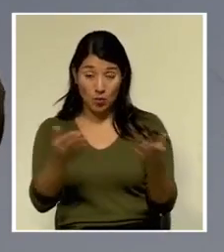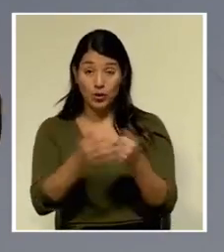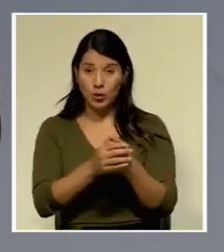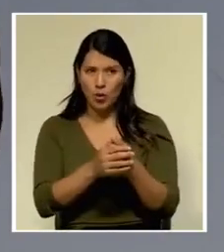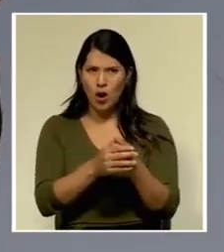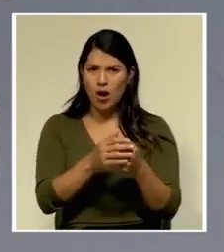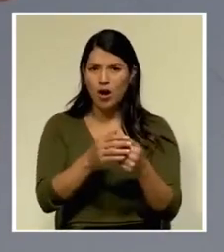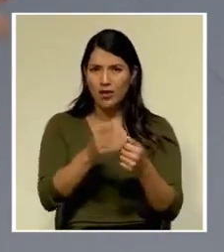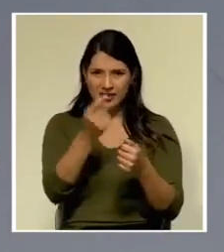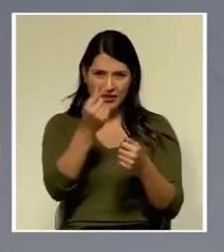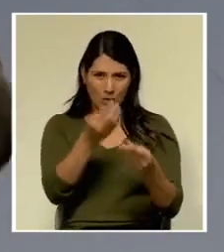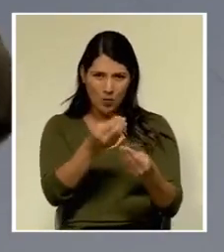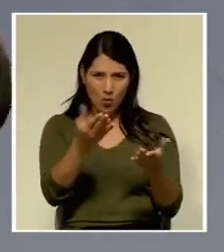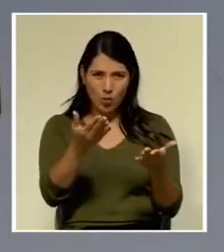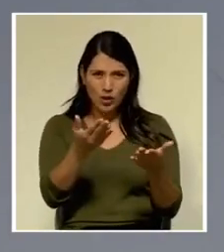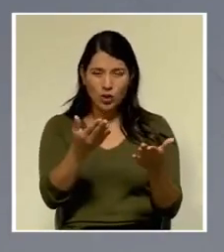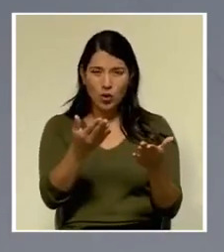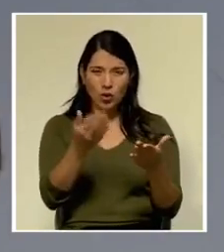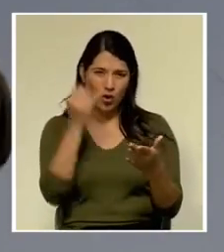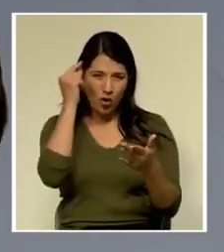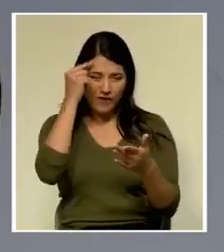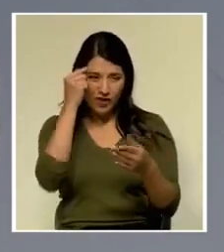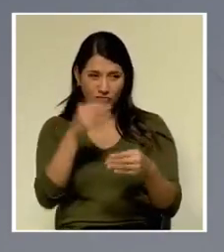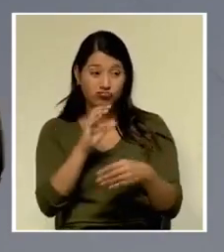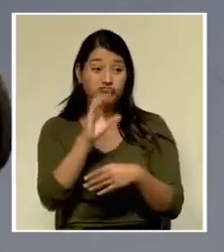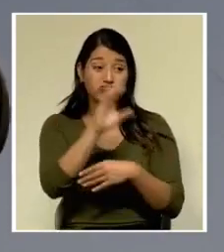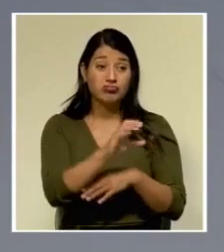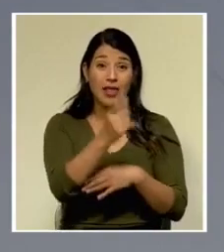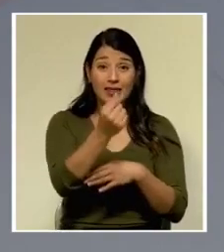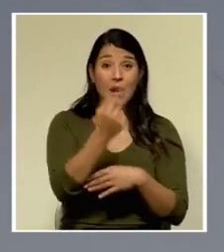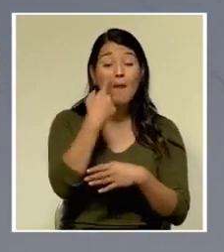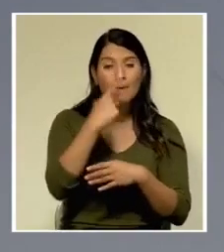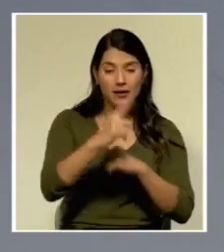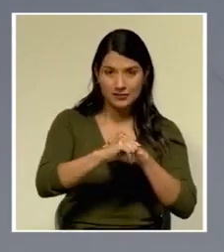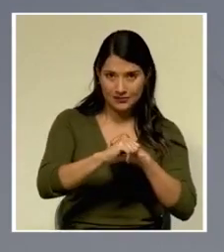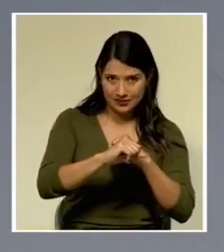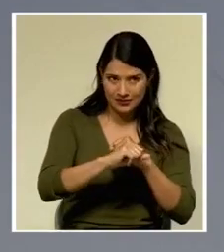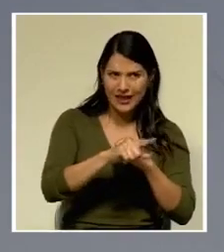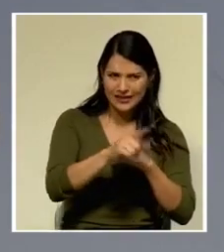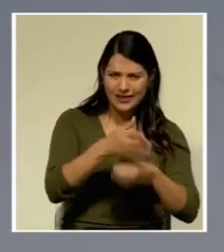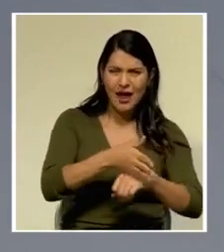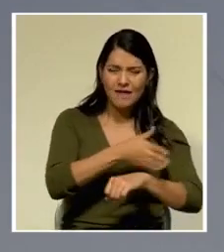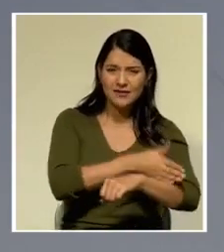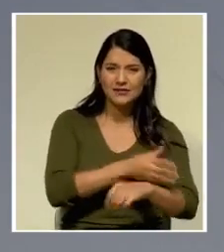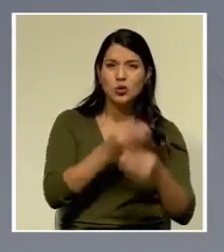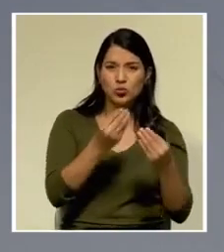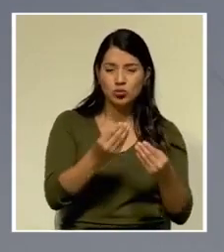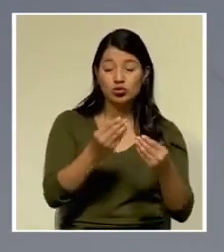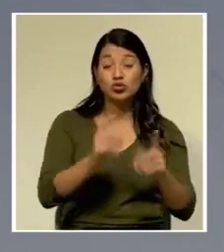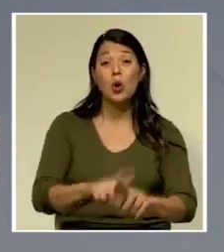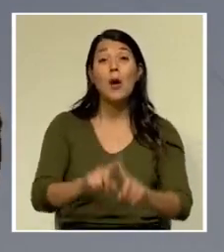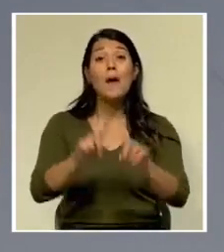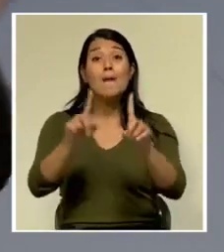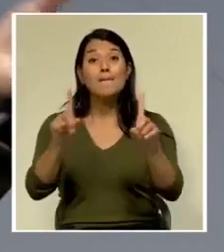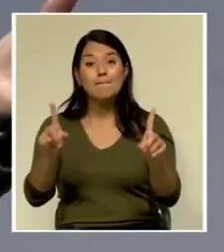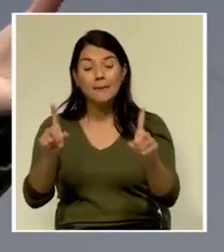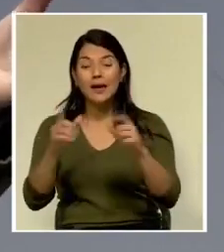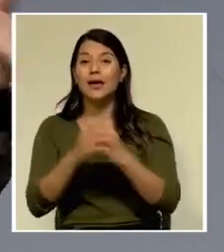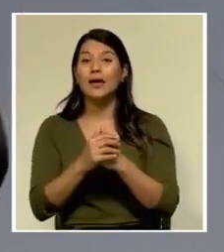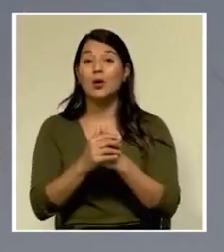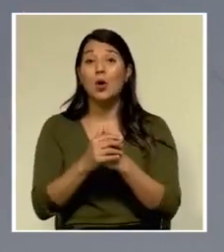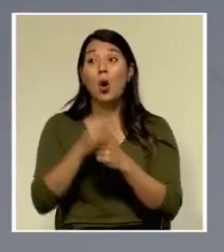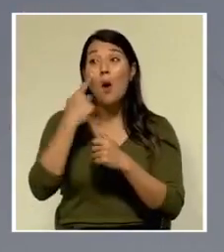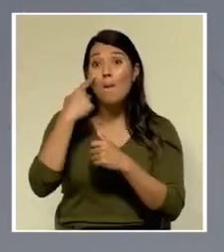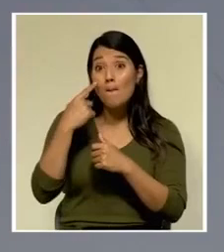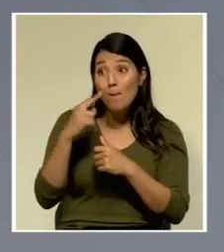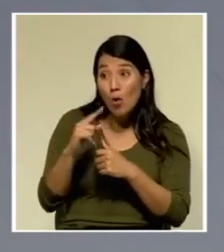pero claramente por conveniencia de esos actores de poder presentes en la Asamblea Legislativa o representando a